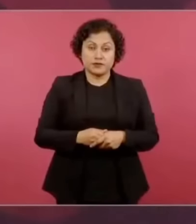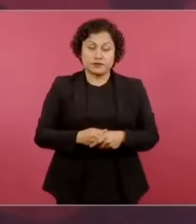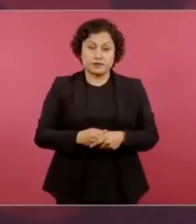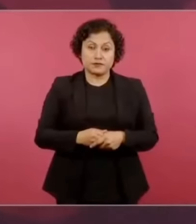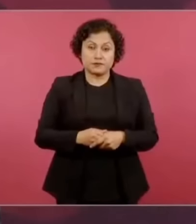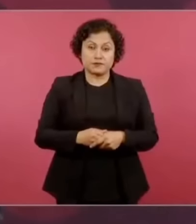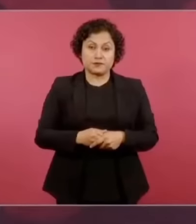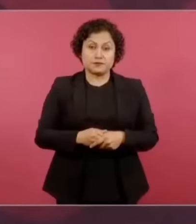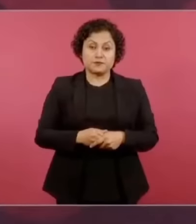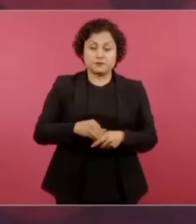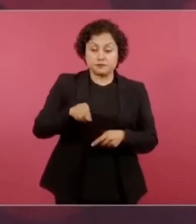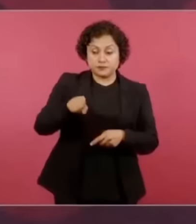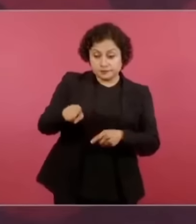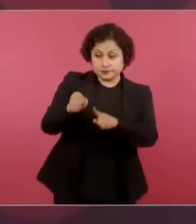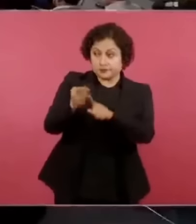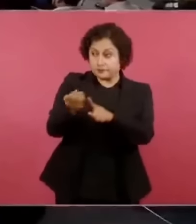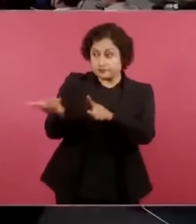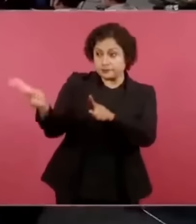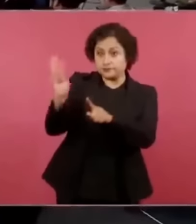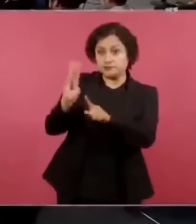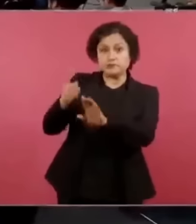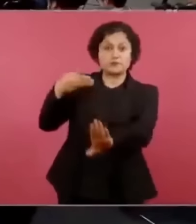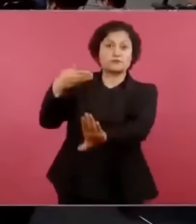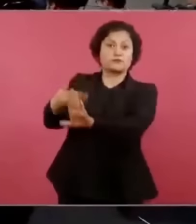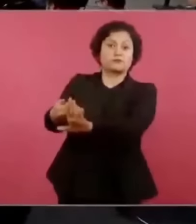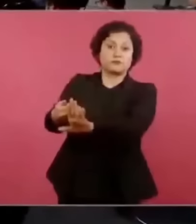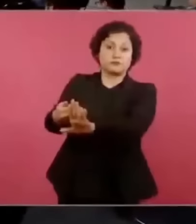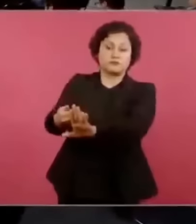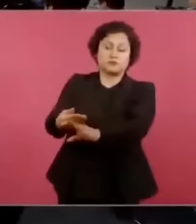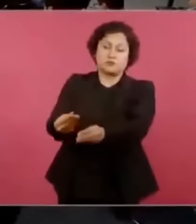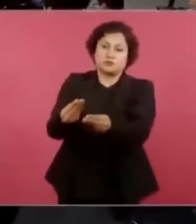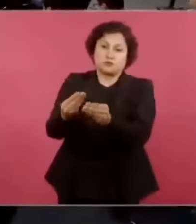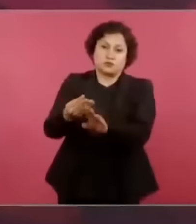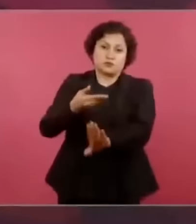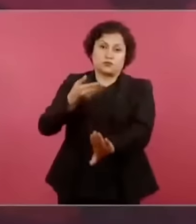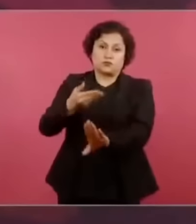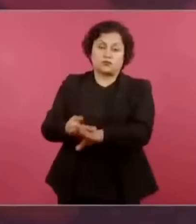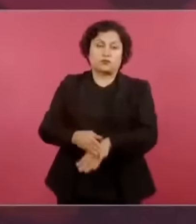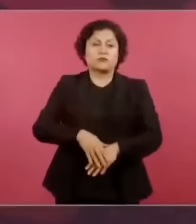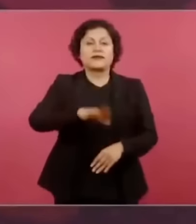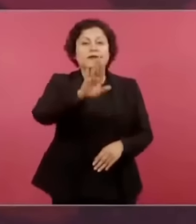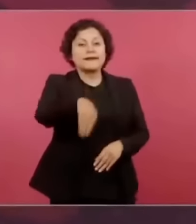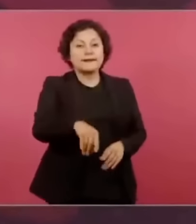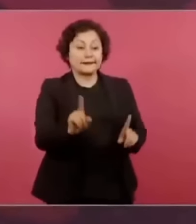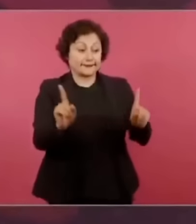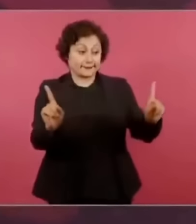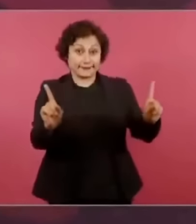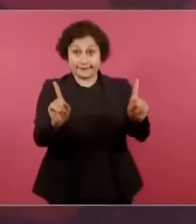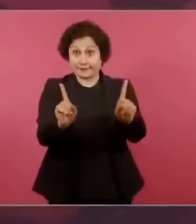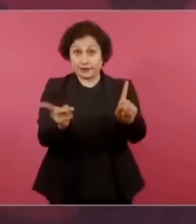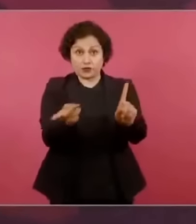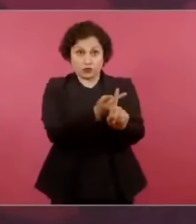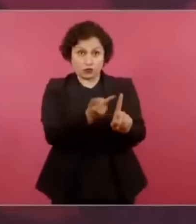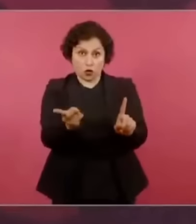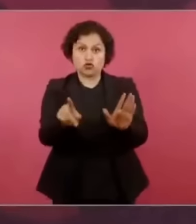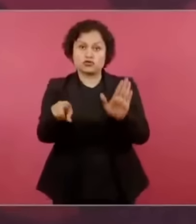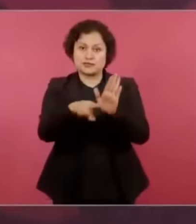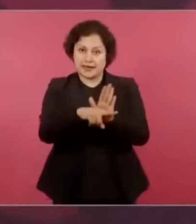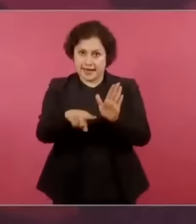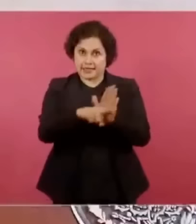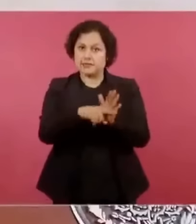otros hablan mal de él, muy mal. Es que los dos tienen su carga negativa. Sí, muy mal